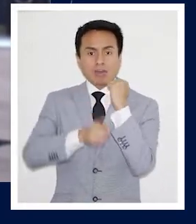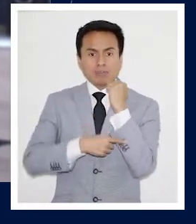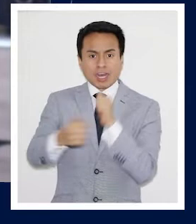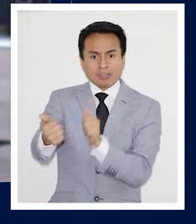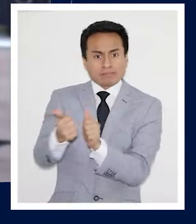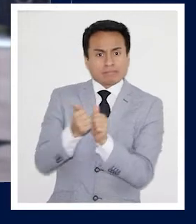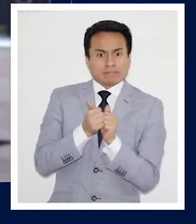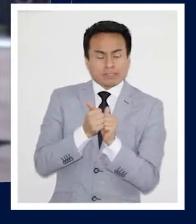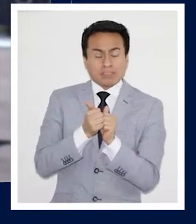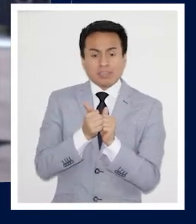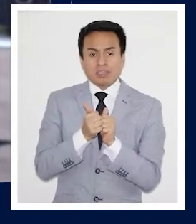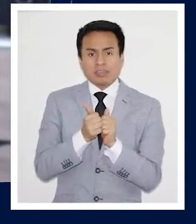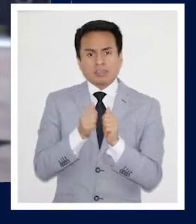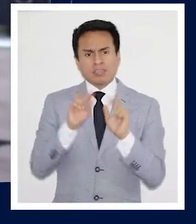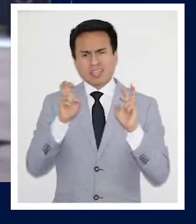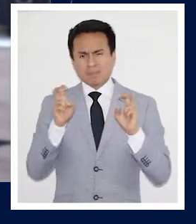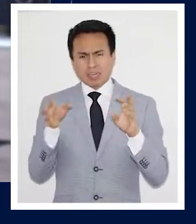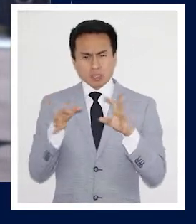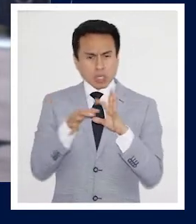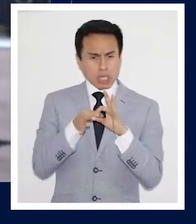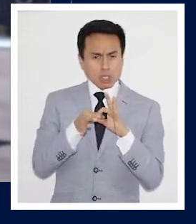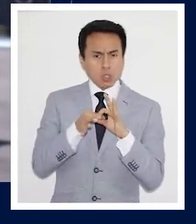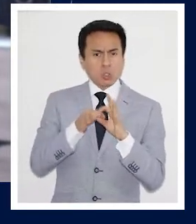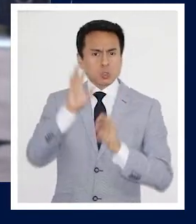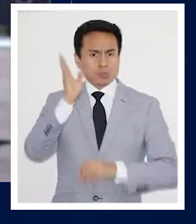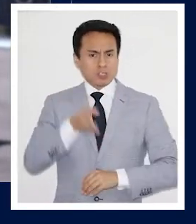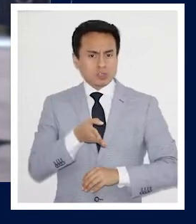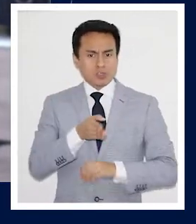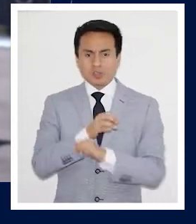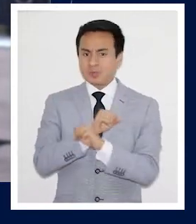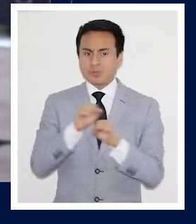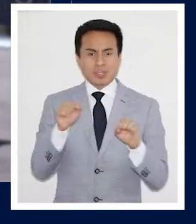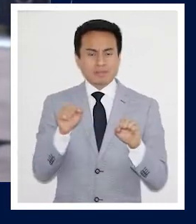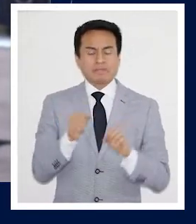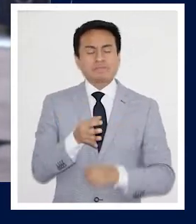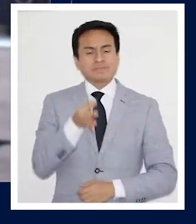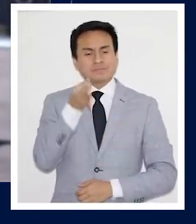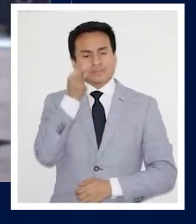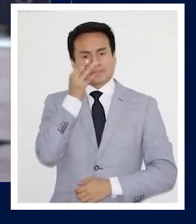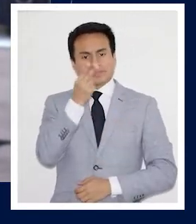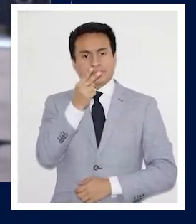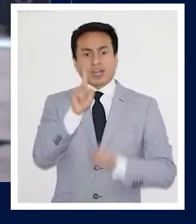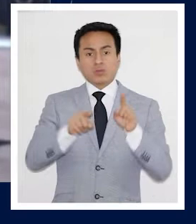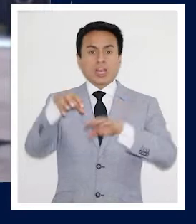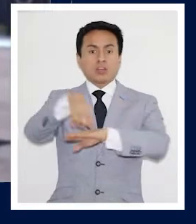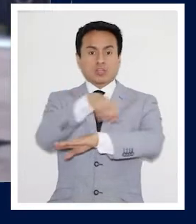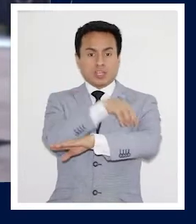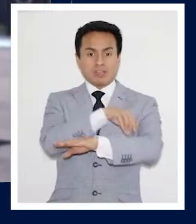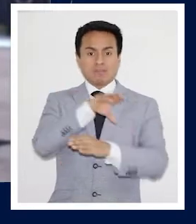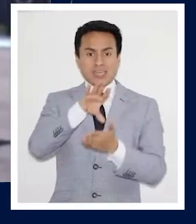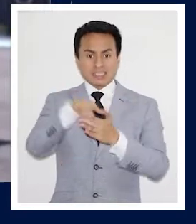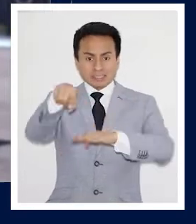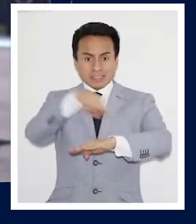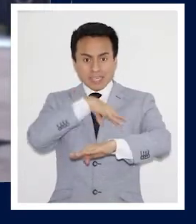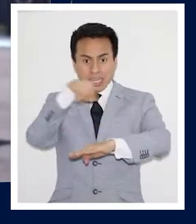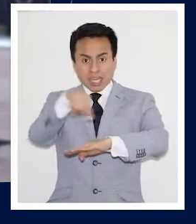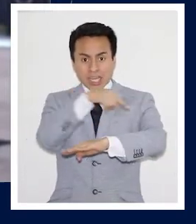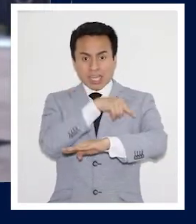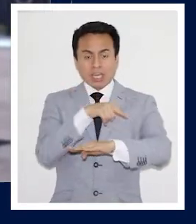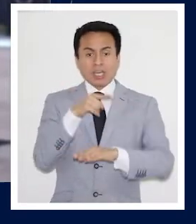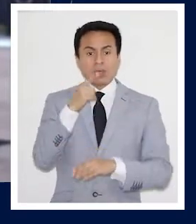acceder a un abogado no puede estar sujeto a suspensión, ¿no? Observando que en algunas regiones del